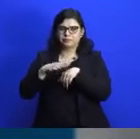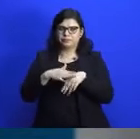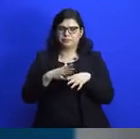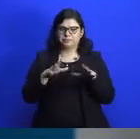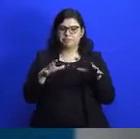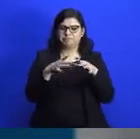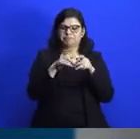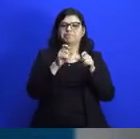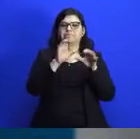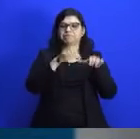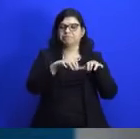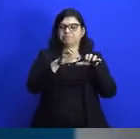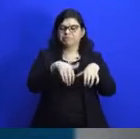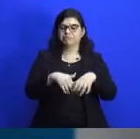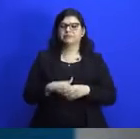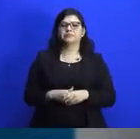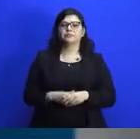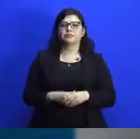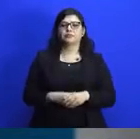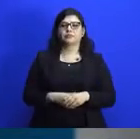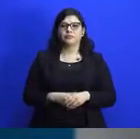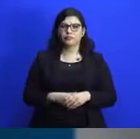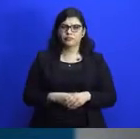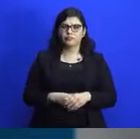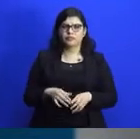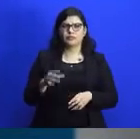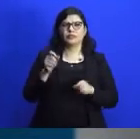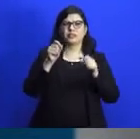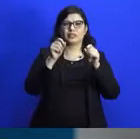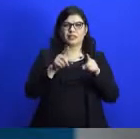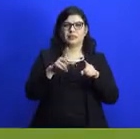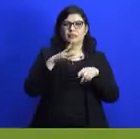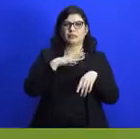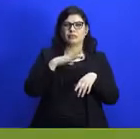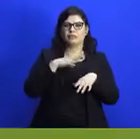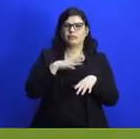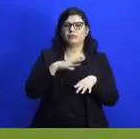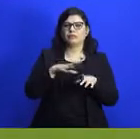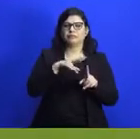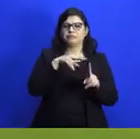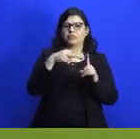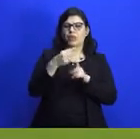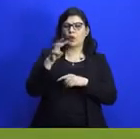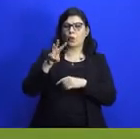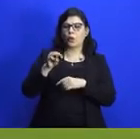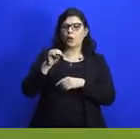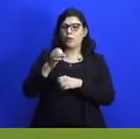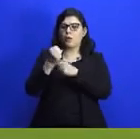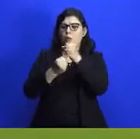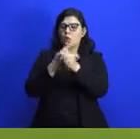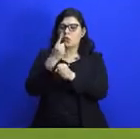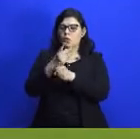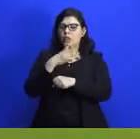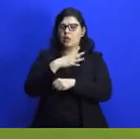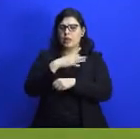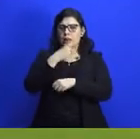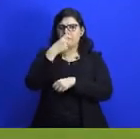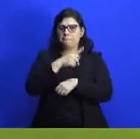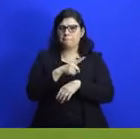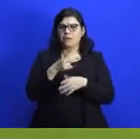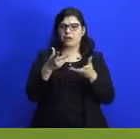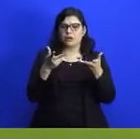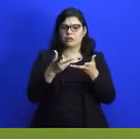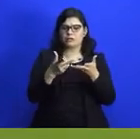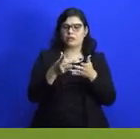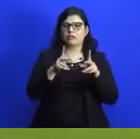este grupo. Más que enviar mensajes, Walmart ha probado trabajar a través de acciones su foco de inclusividad. Walmart me ha dado la oportunidad de participar activamente en los pilares de diversidad